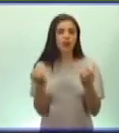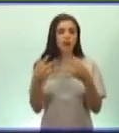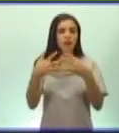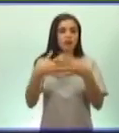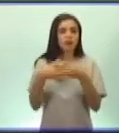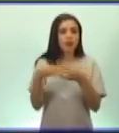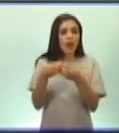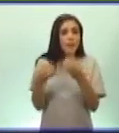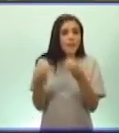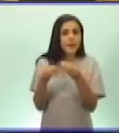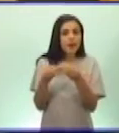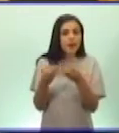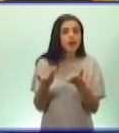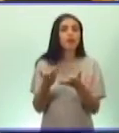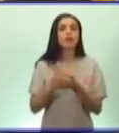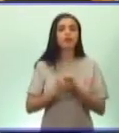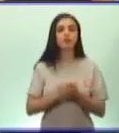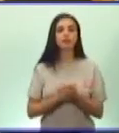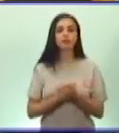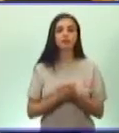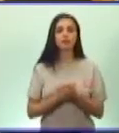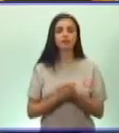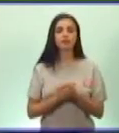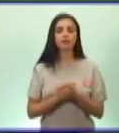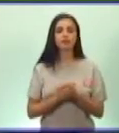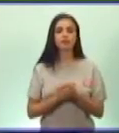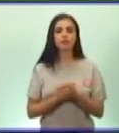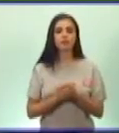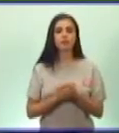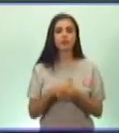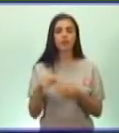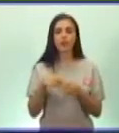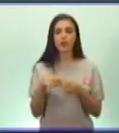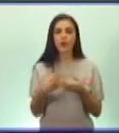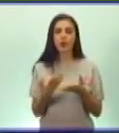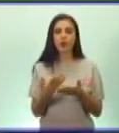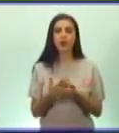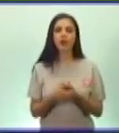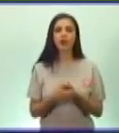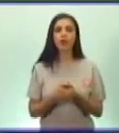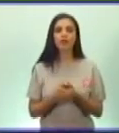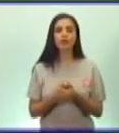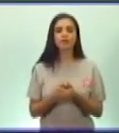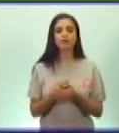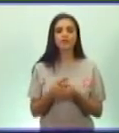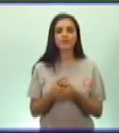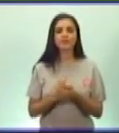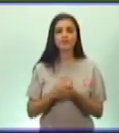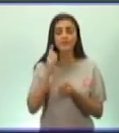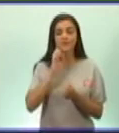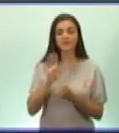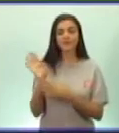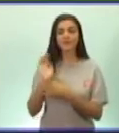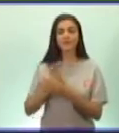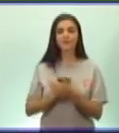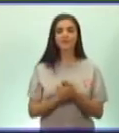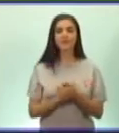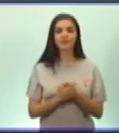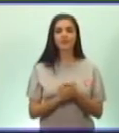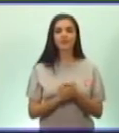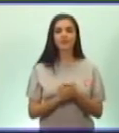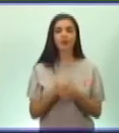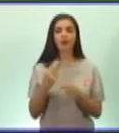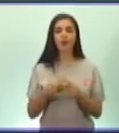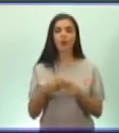como vehículo de desecho. Muy bien. Son moléculas hidrofílicas, por lo tanto usan un solvente como